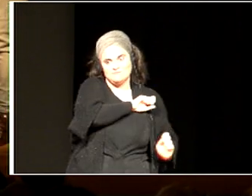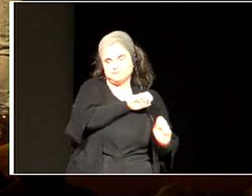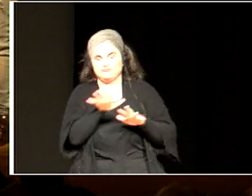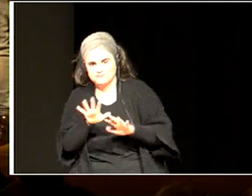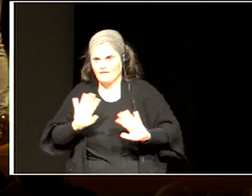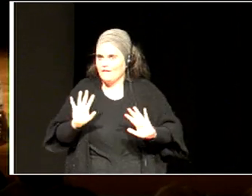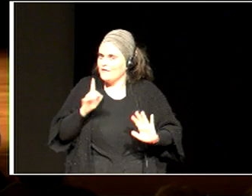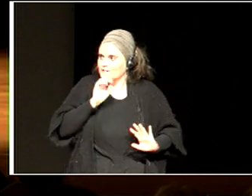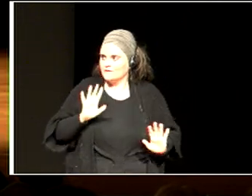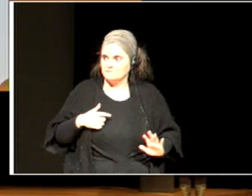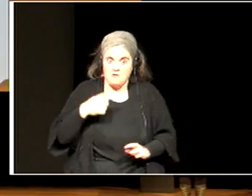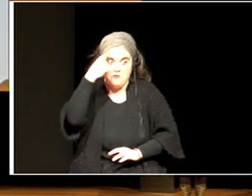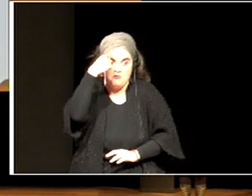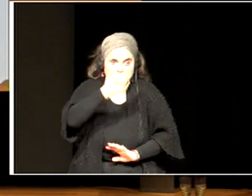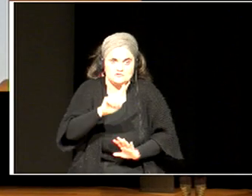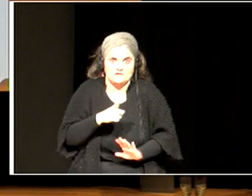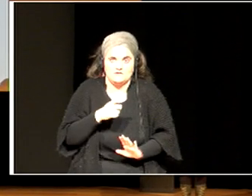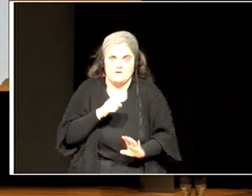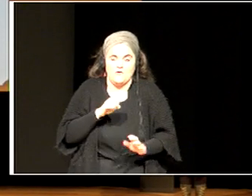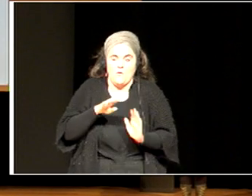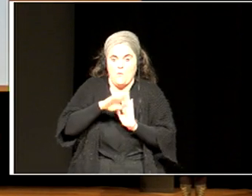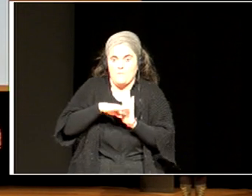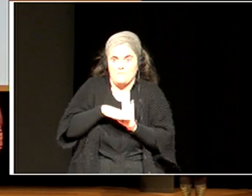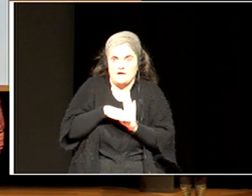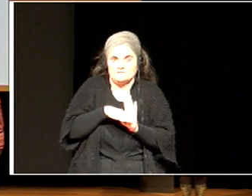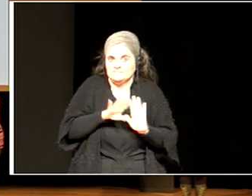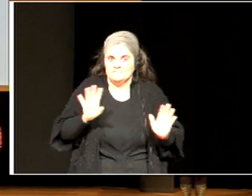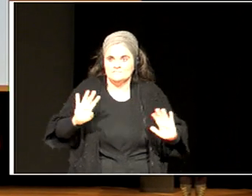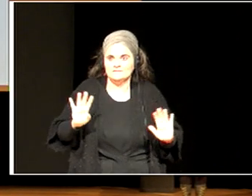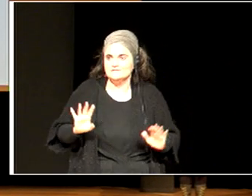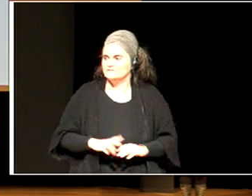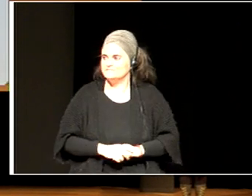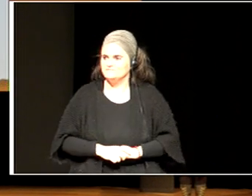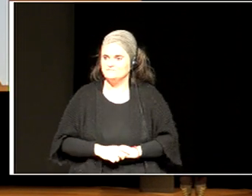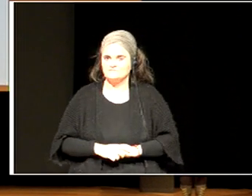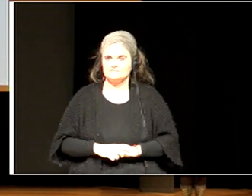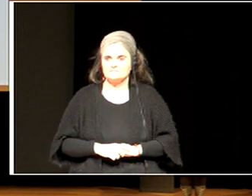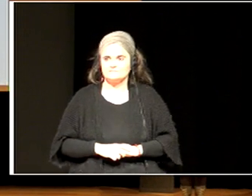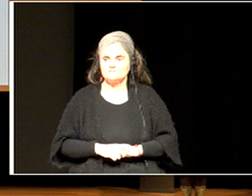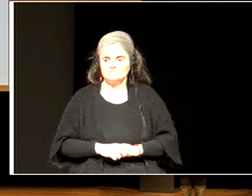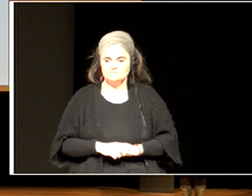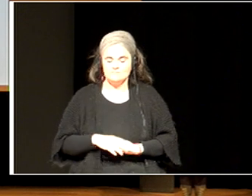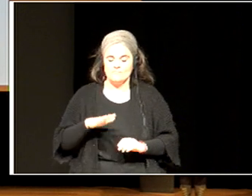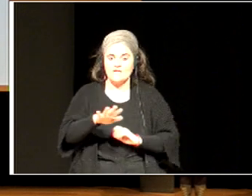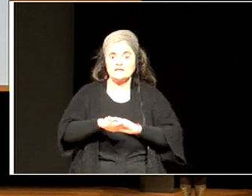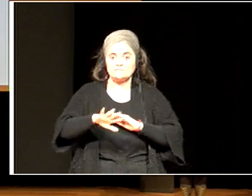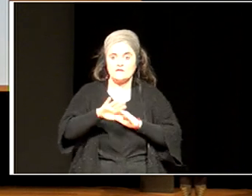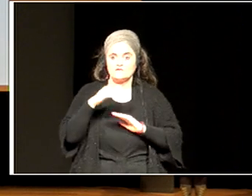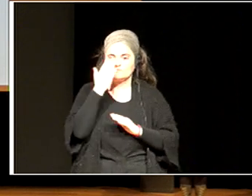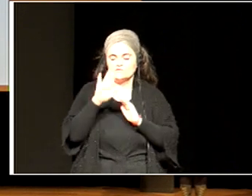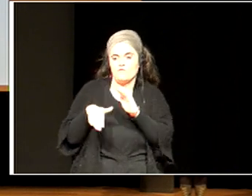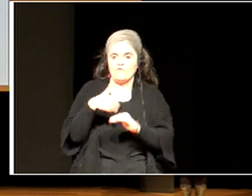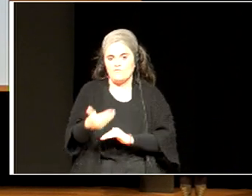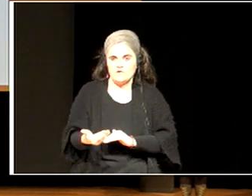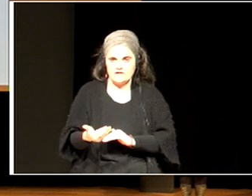que no sé cómo se aplica a un plan de coeducación pero encontrarán la manera espacios extraescolares y complementarias es